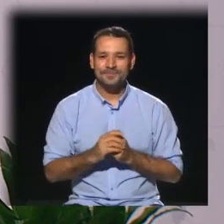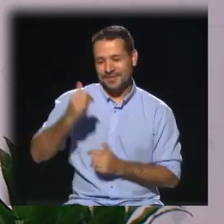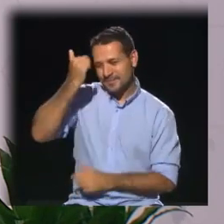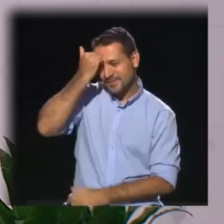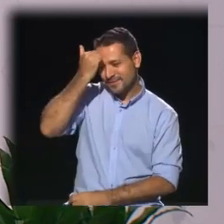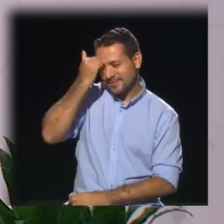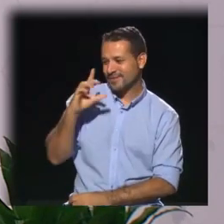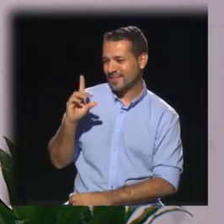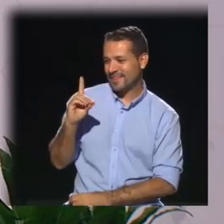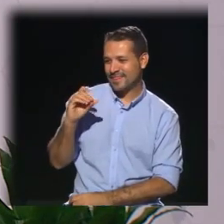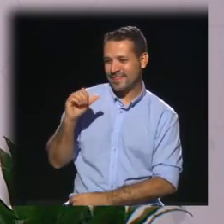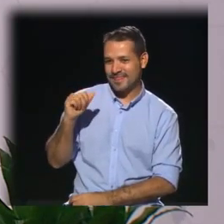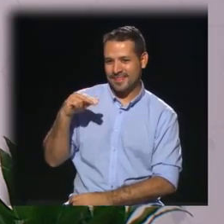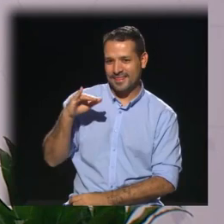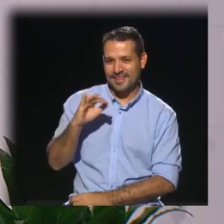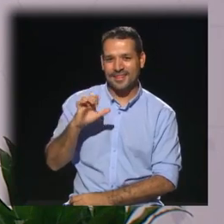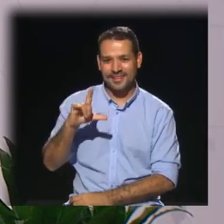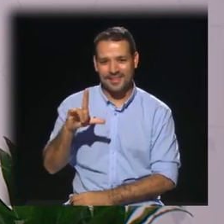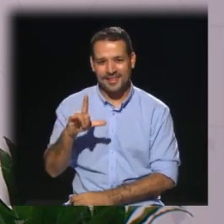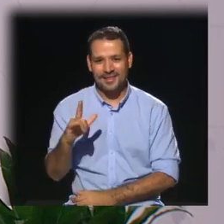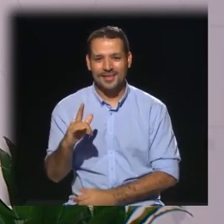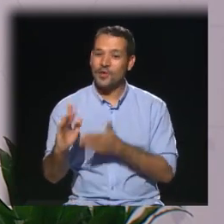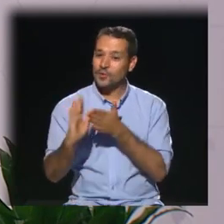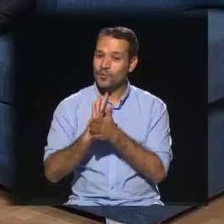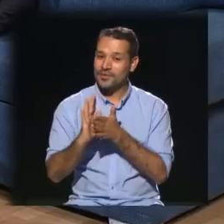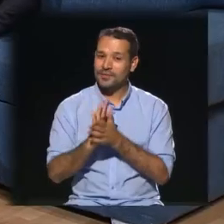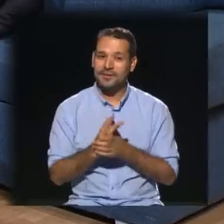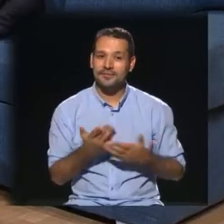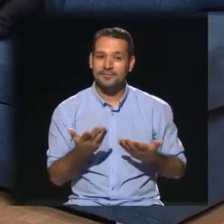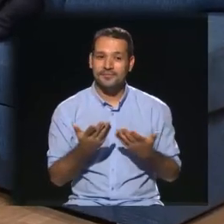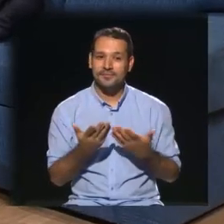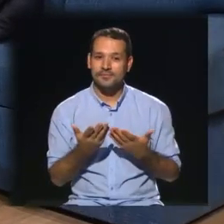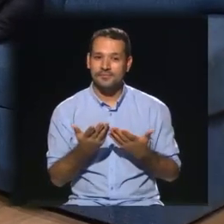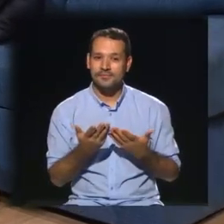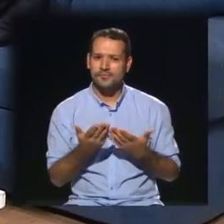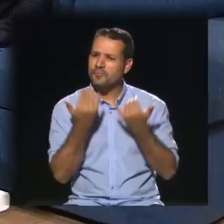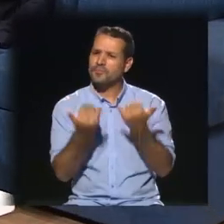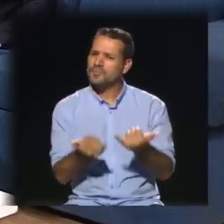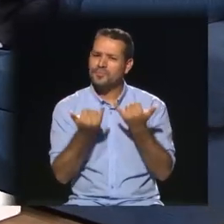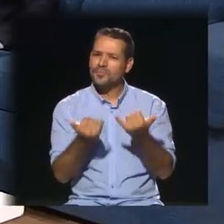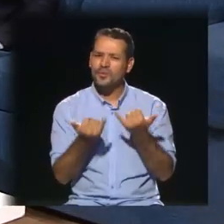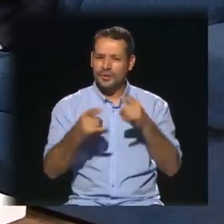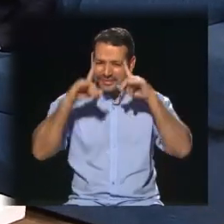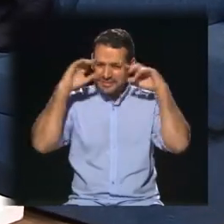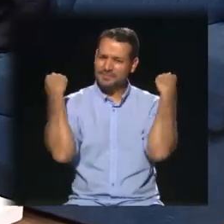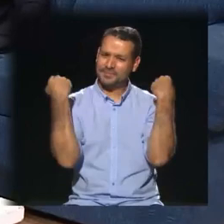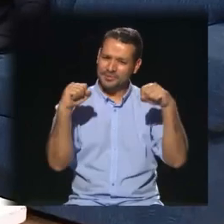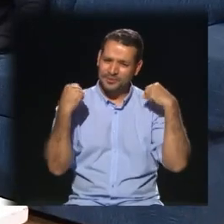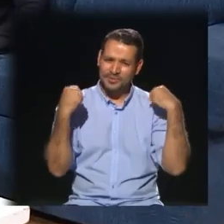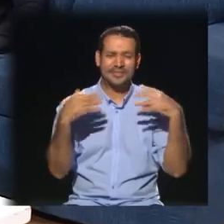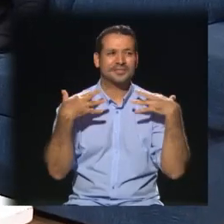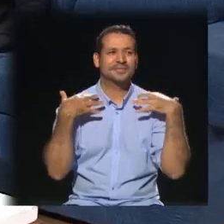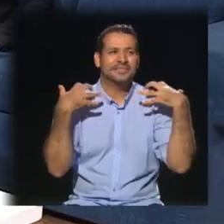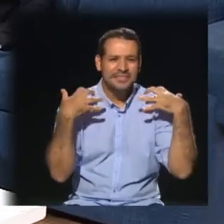Profesor Daniel. Andrea, sí, cuénteme, Paola. Hablemos de esto que nos dice hoy Andrea, de esa preocupación y a veces de